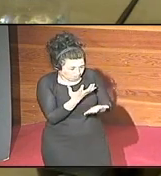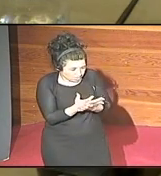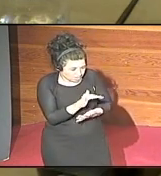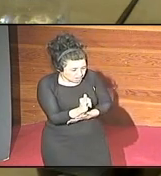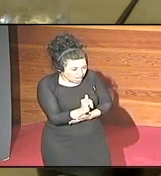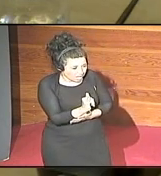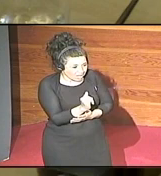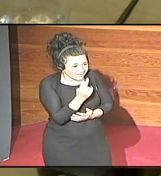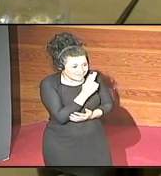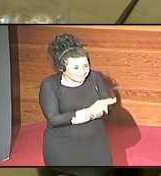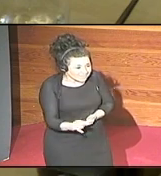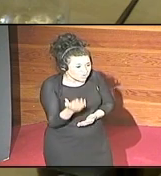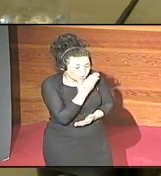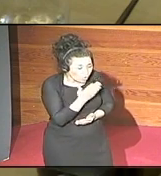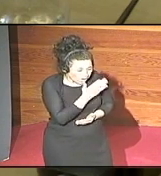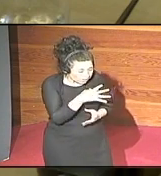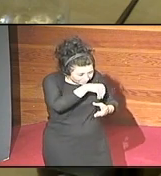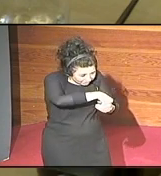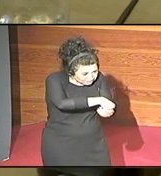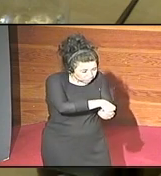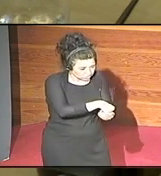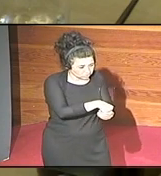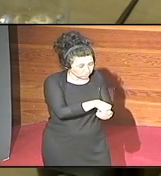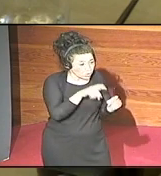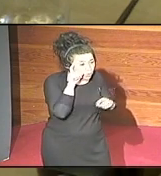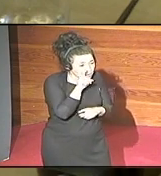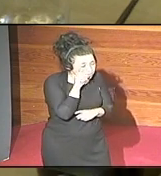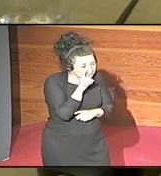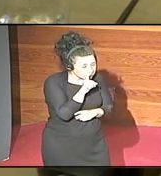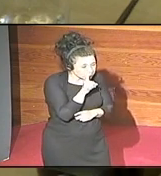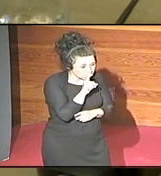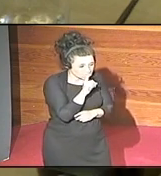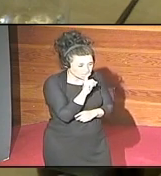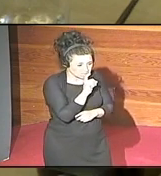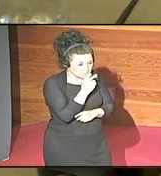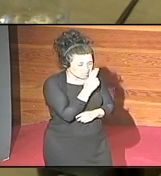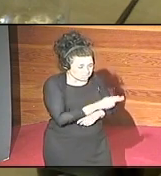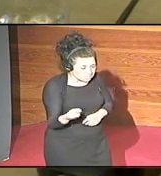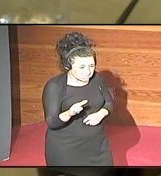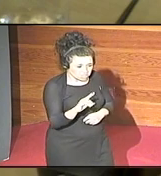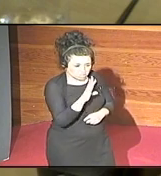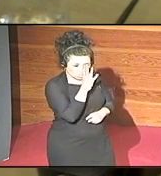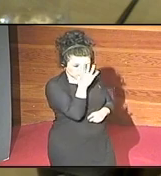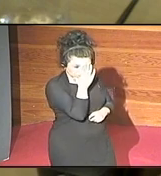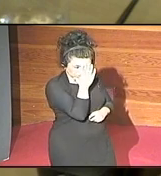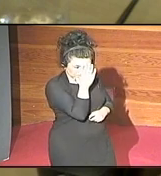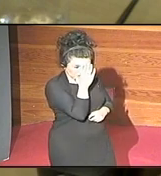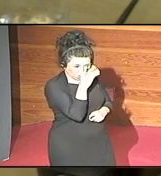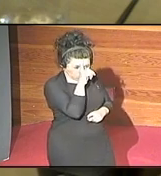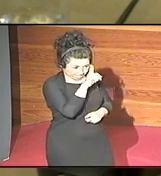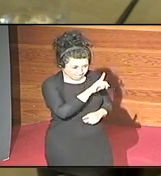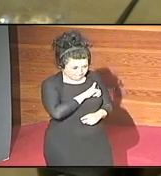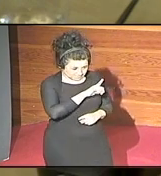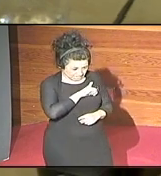de parvularios donde las maestras han disfrazado a los niños en tanquistas con una